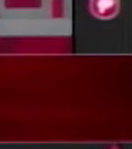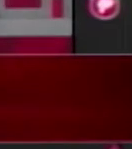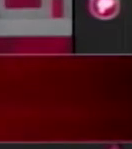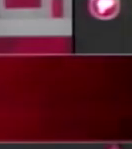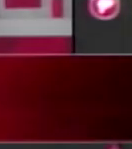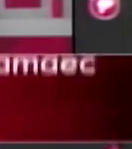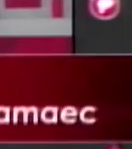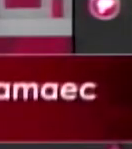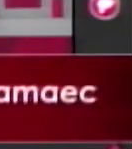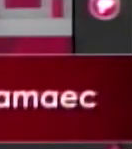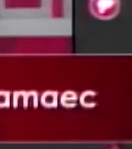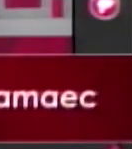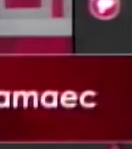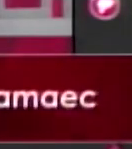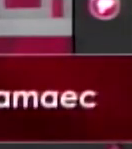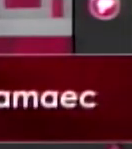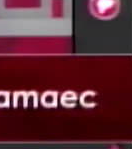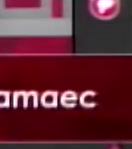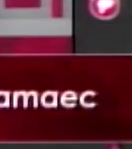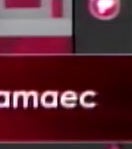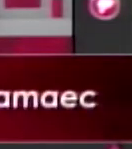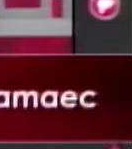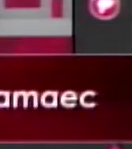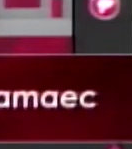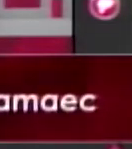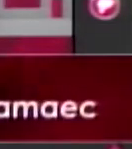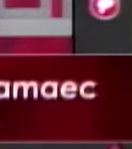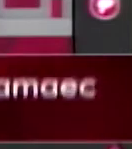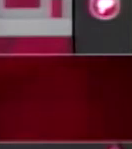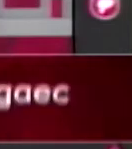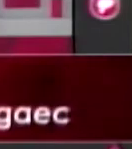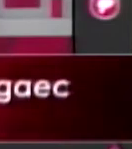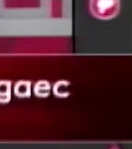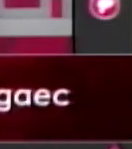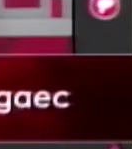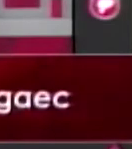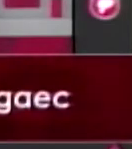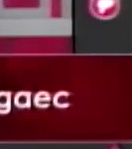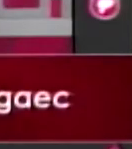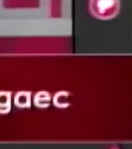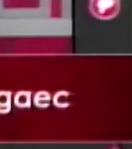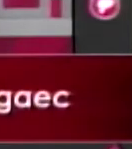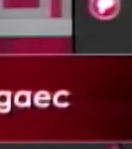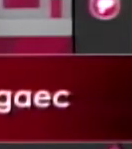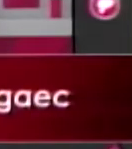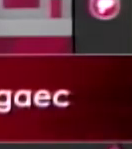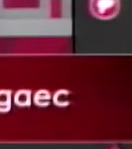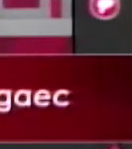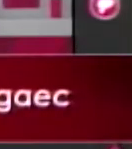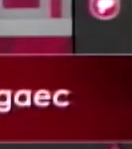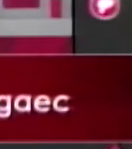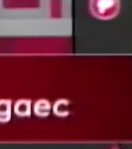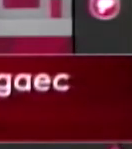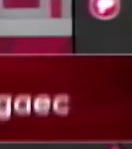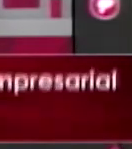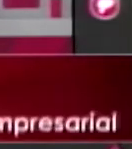www.telerama.es en la sección En Boga. Y no solo eso, además, pues podrán chequear cada una de las notas que salen en el